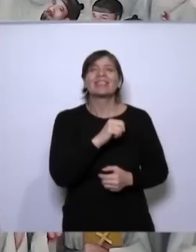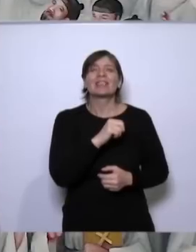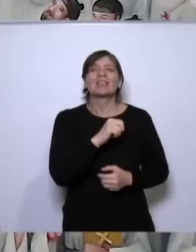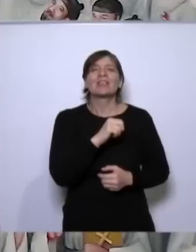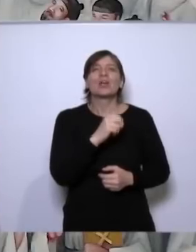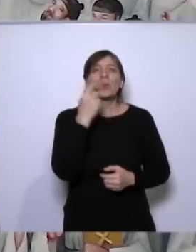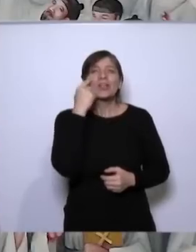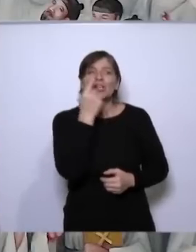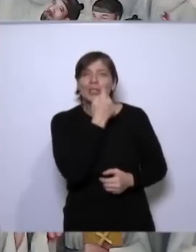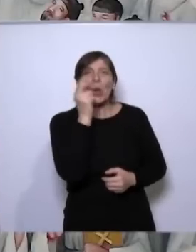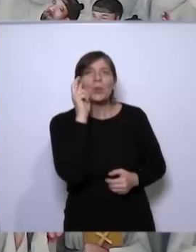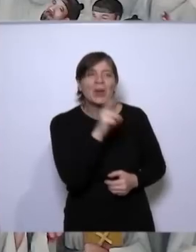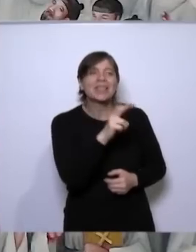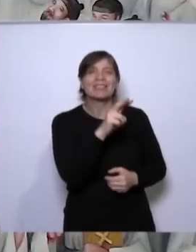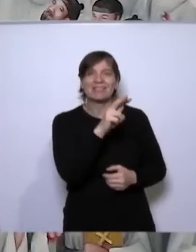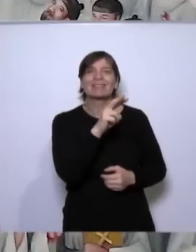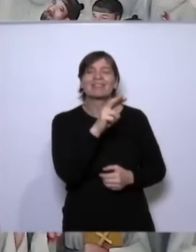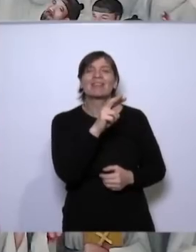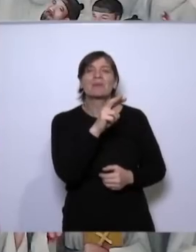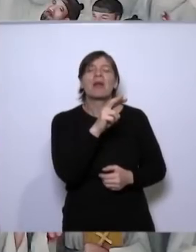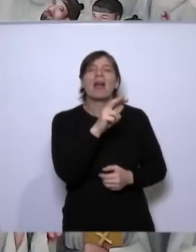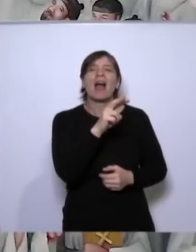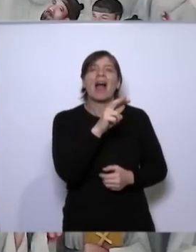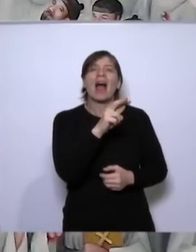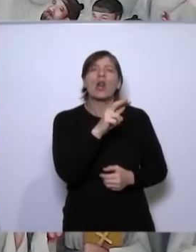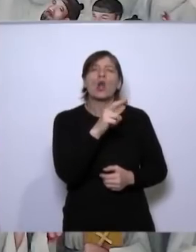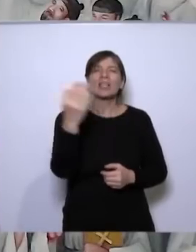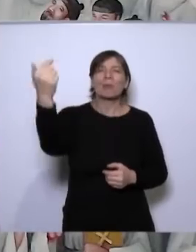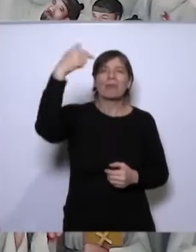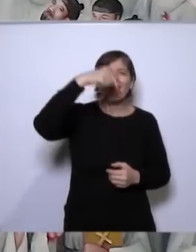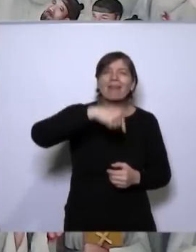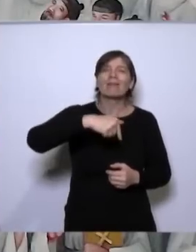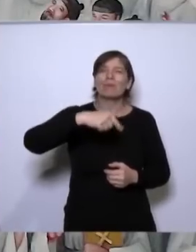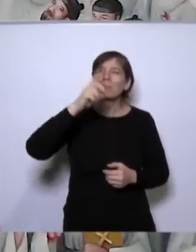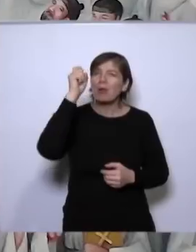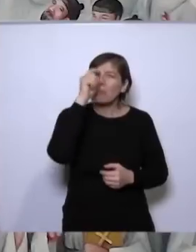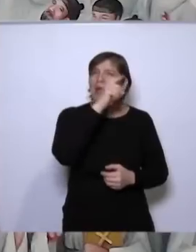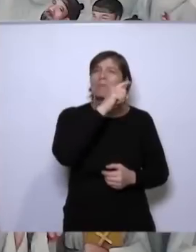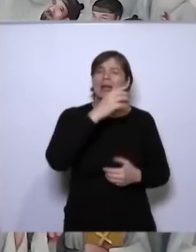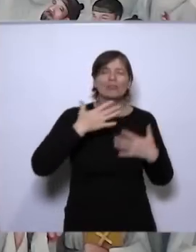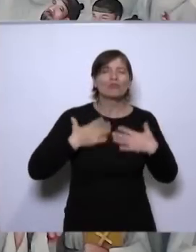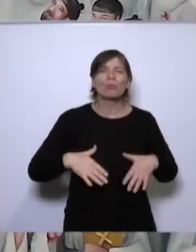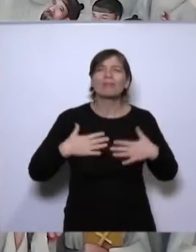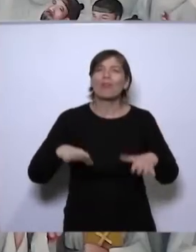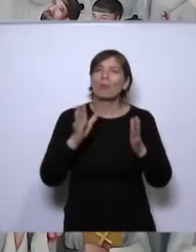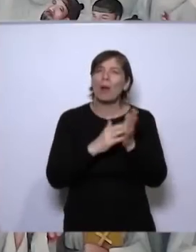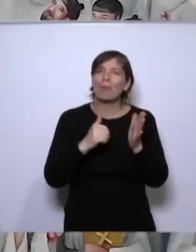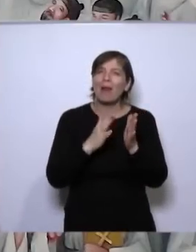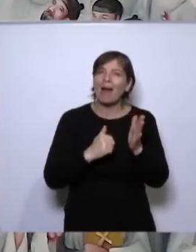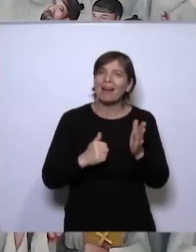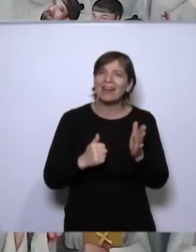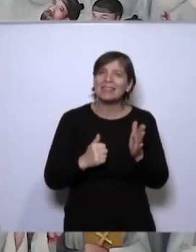También nuestros ojos ven a los que vienen de la gran tribulación, y sus vestiduras